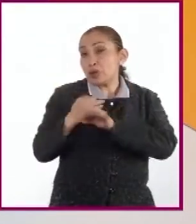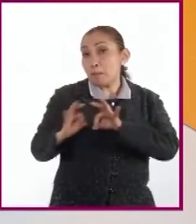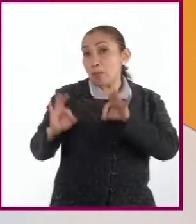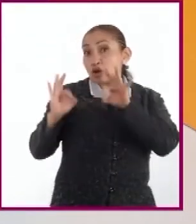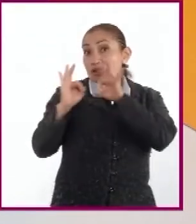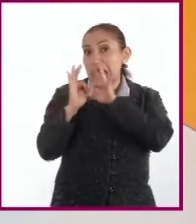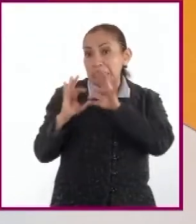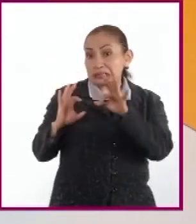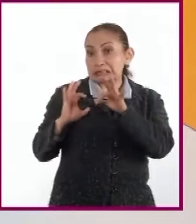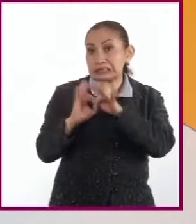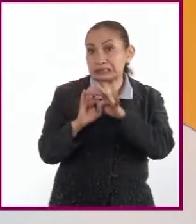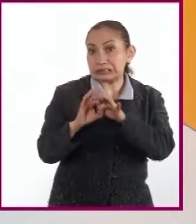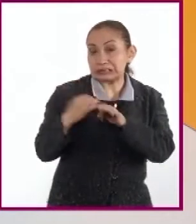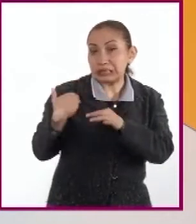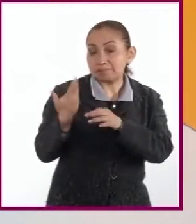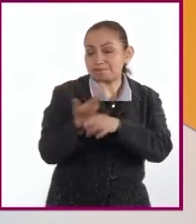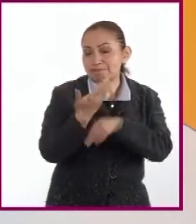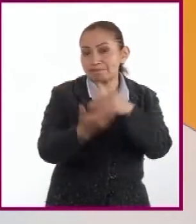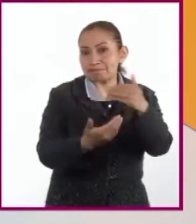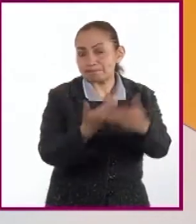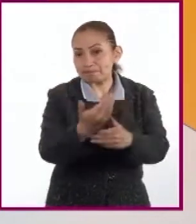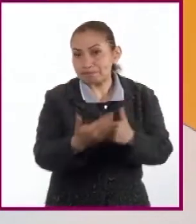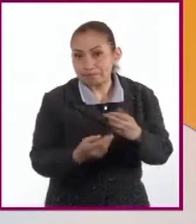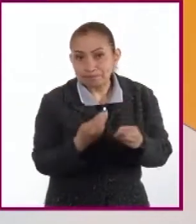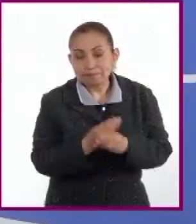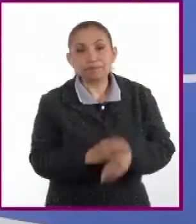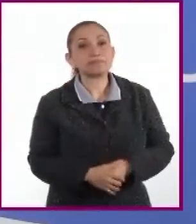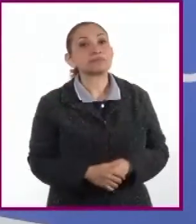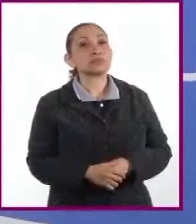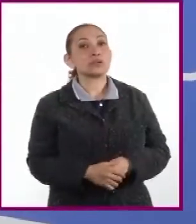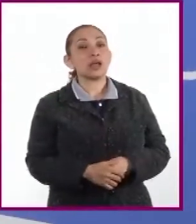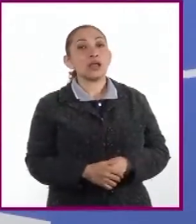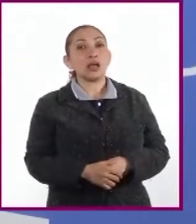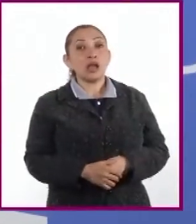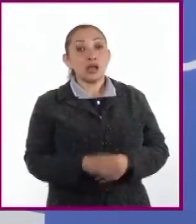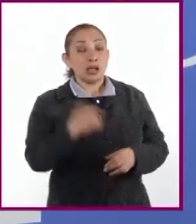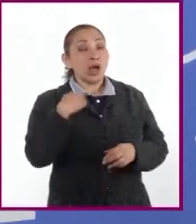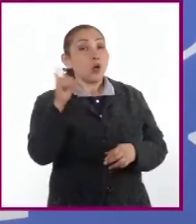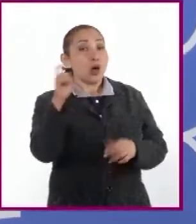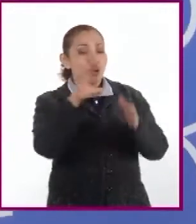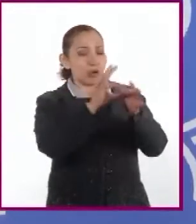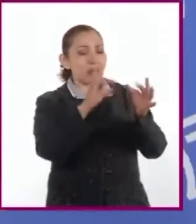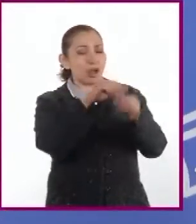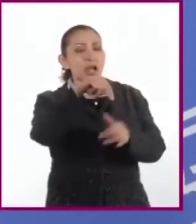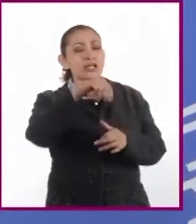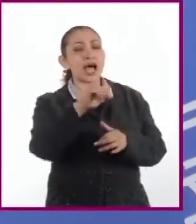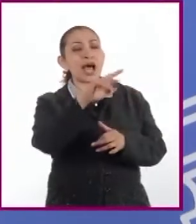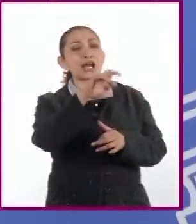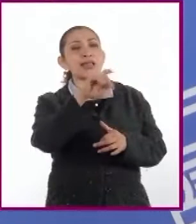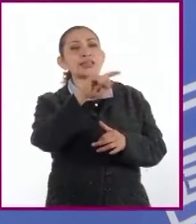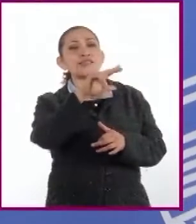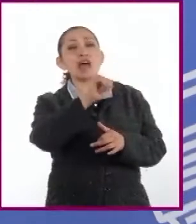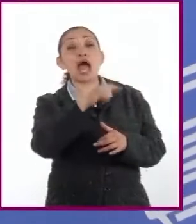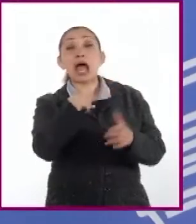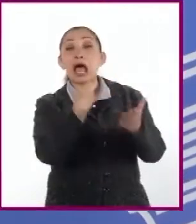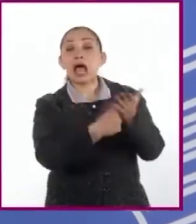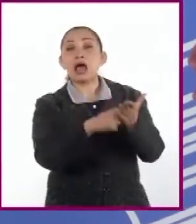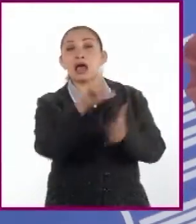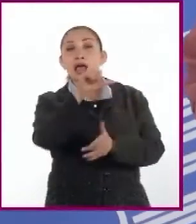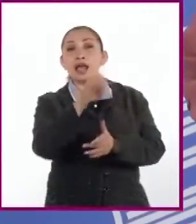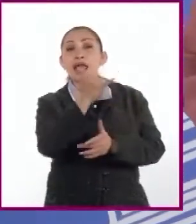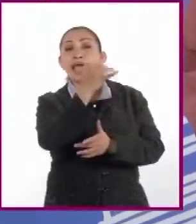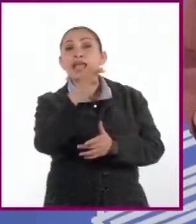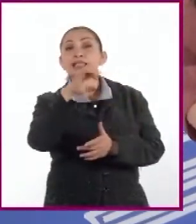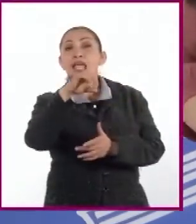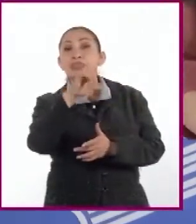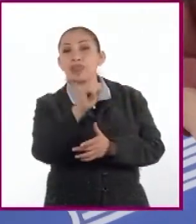más importantes de su paso por el planeta. En el género de la narrativa se encuentra la leyenda, expresión que